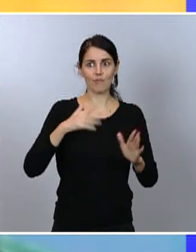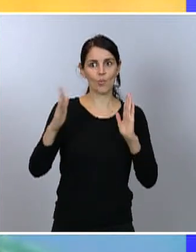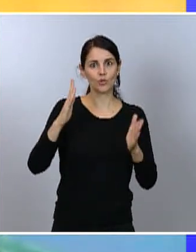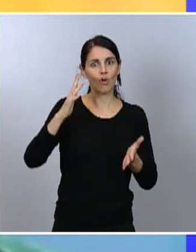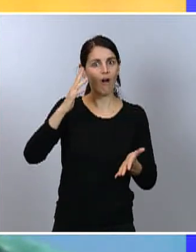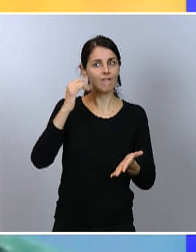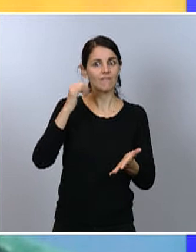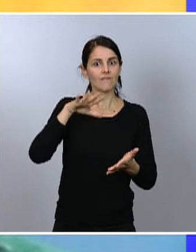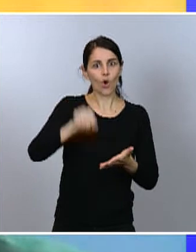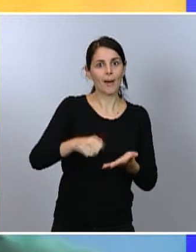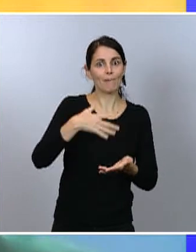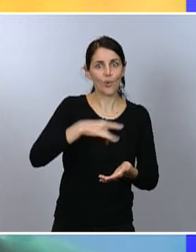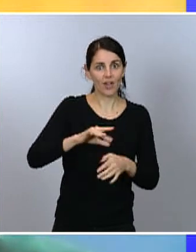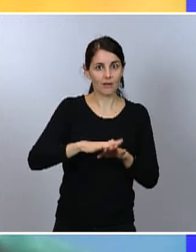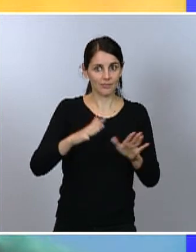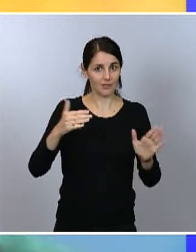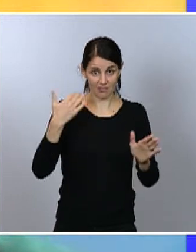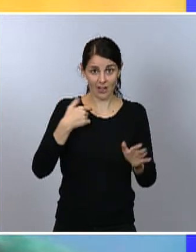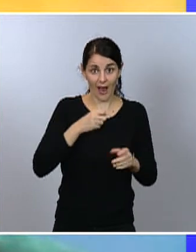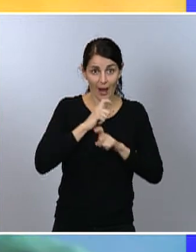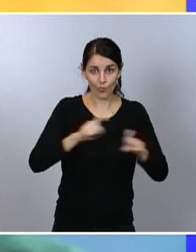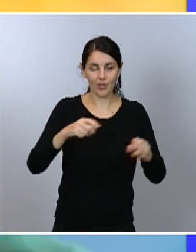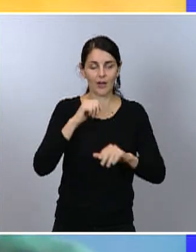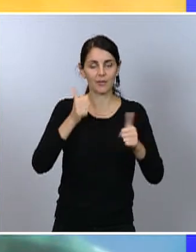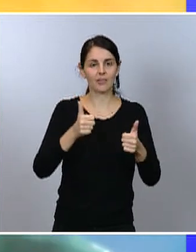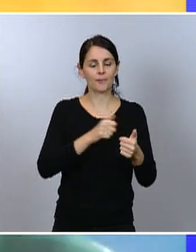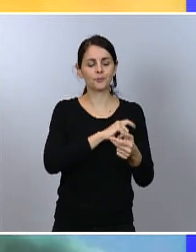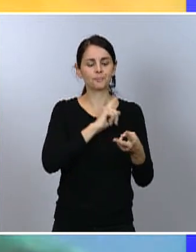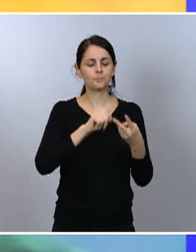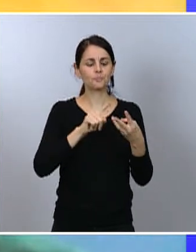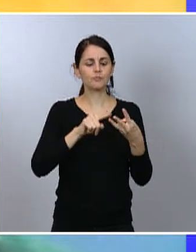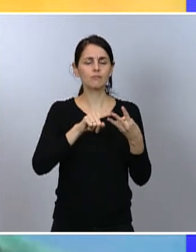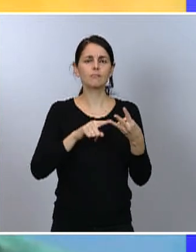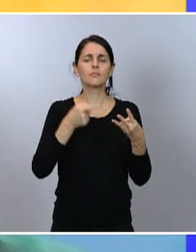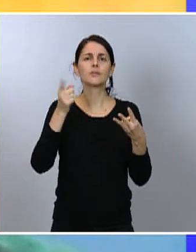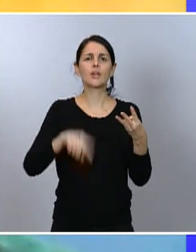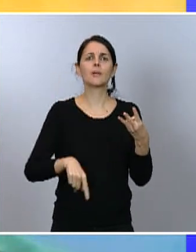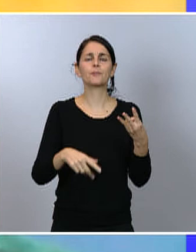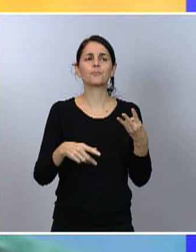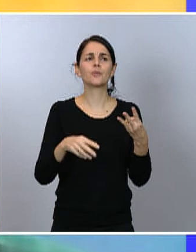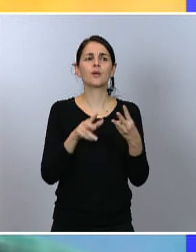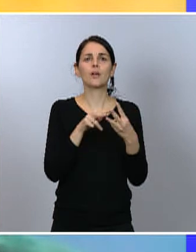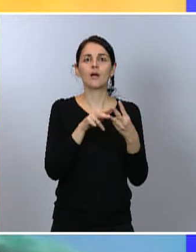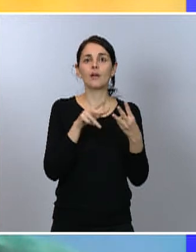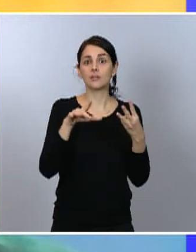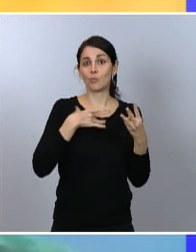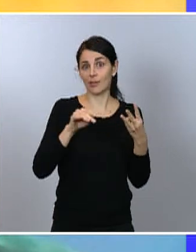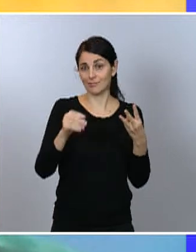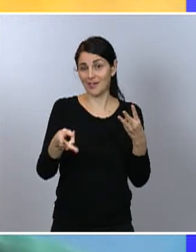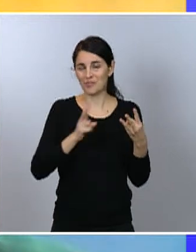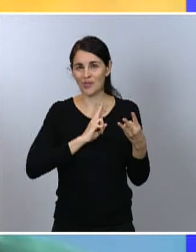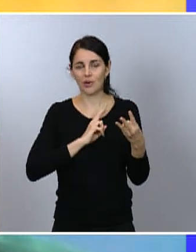consentimiento del Ministerio de Sanidad. Y luego otras preguntas más técnicas sobre el estudio, para ver si me pueden ayudar. La primera es